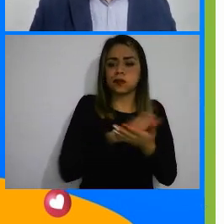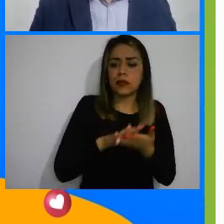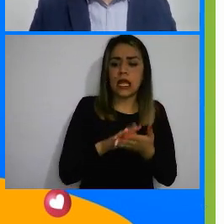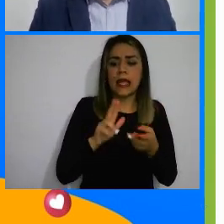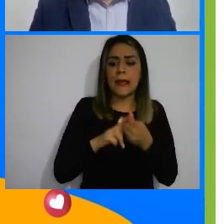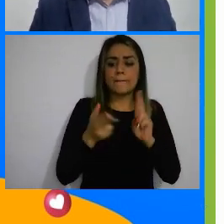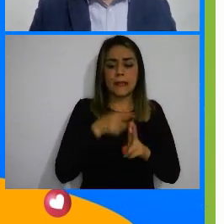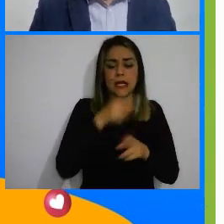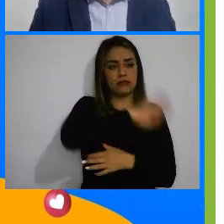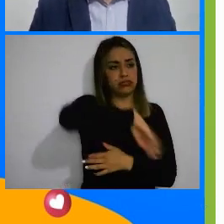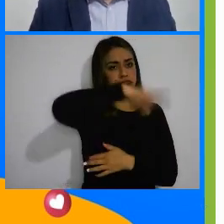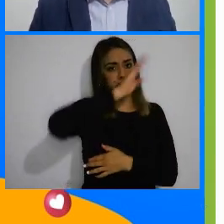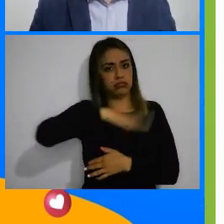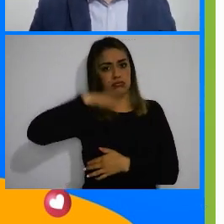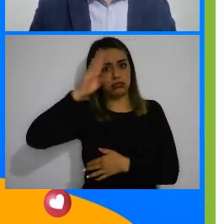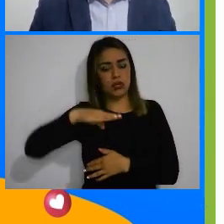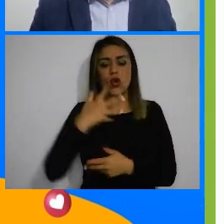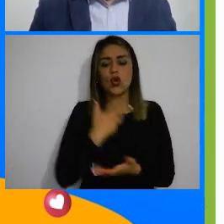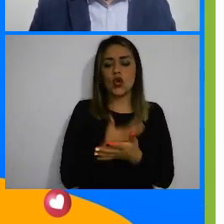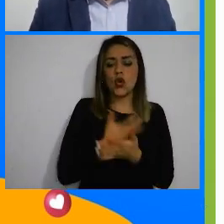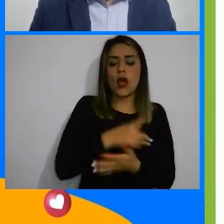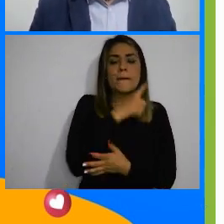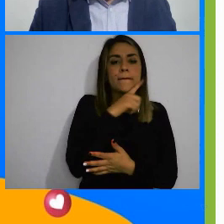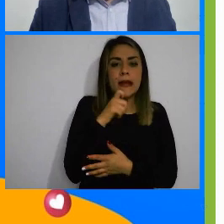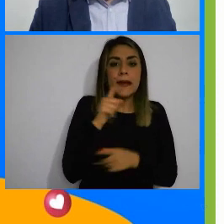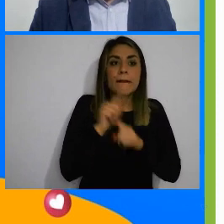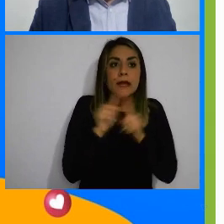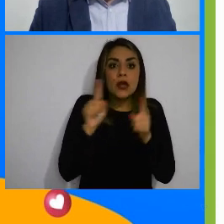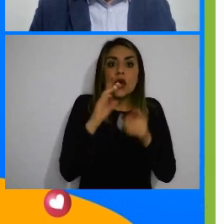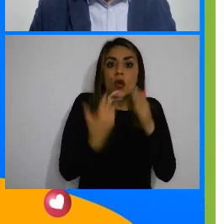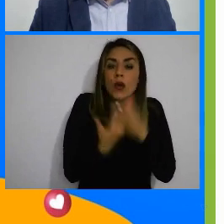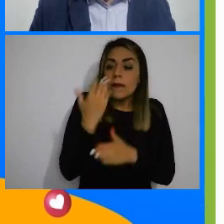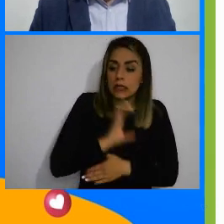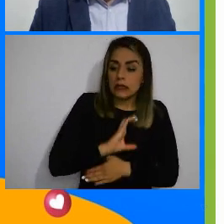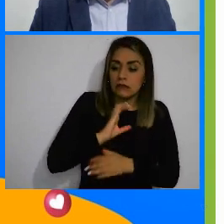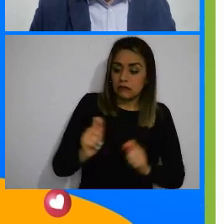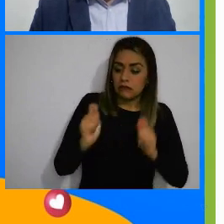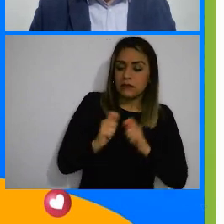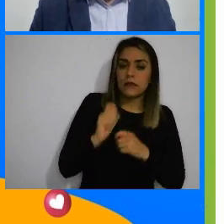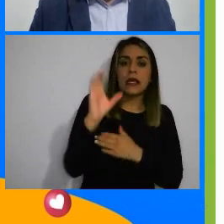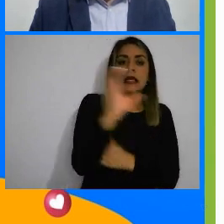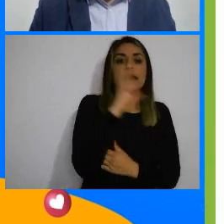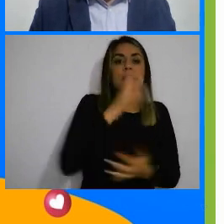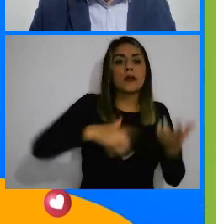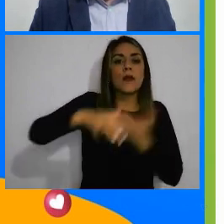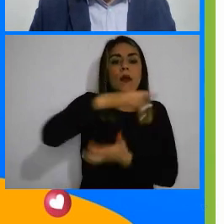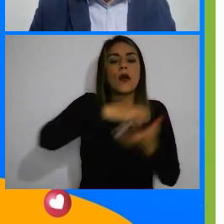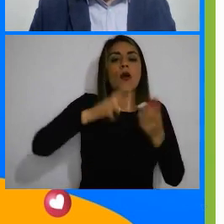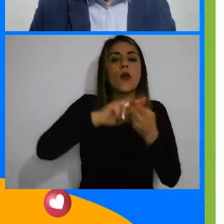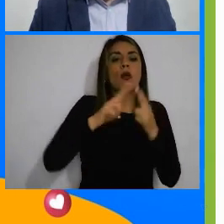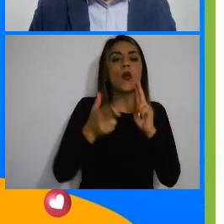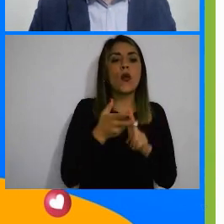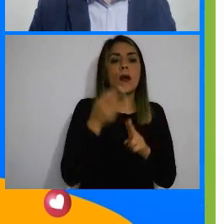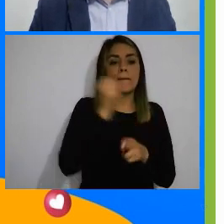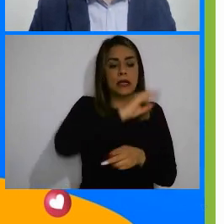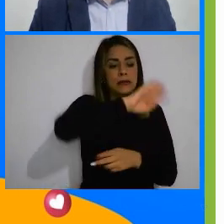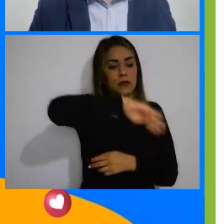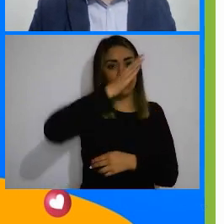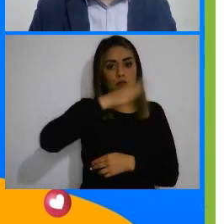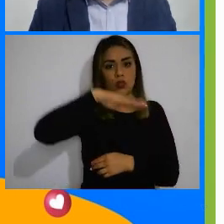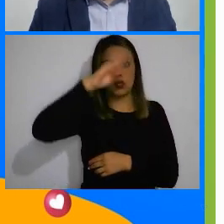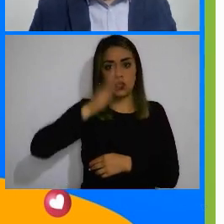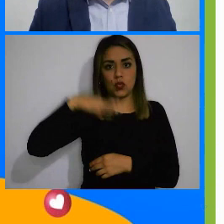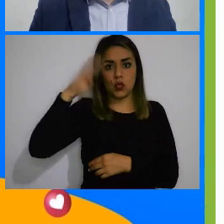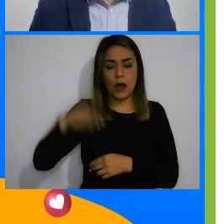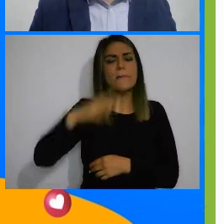llanuras, tenemos la selva húmeda tropical, pero lo que más nos caracteriza en Colombia son los ecosistemas de montaña. ¿Por